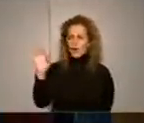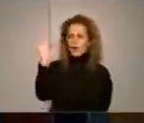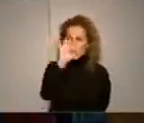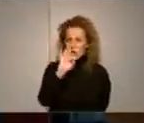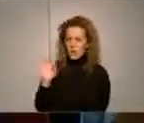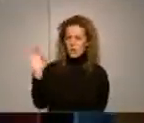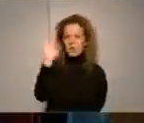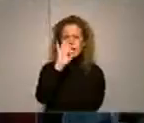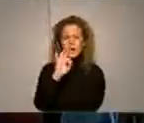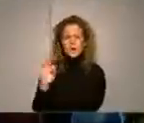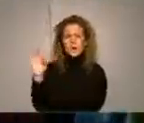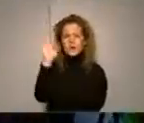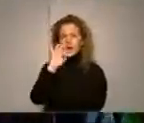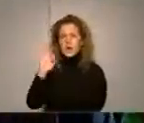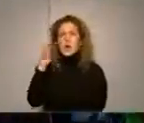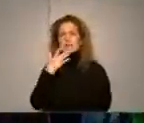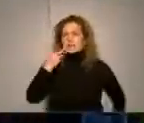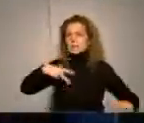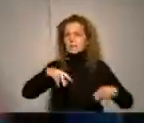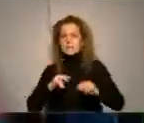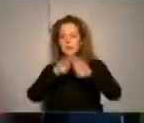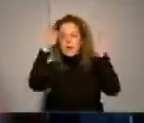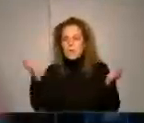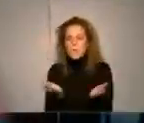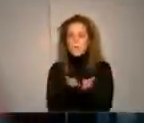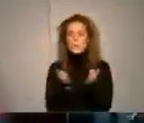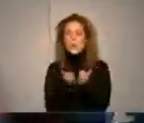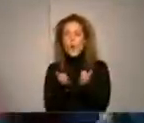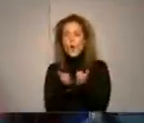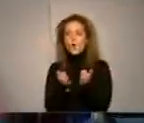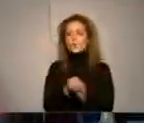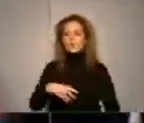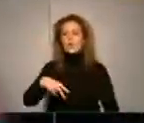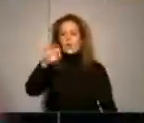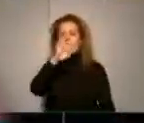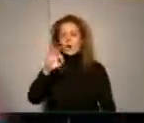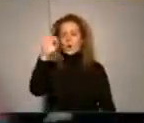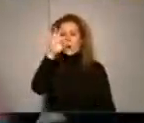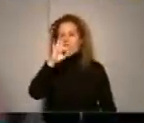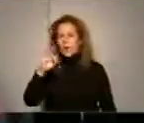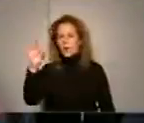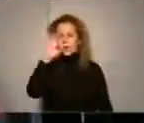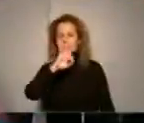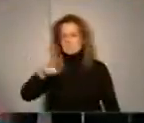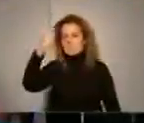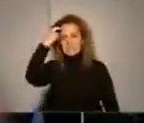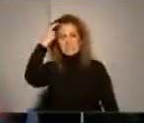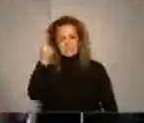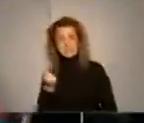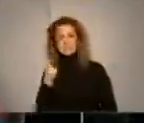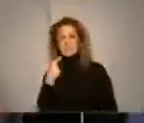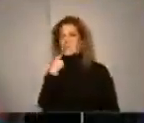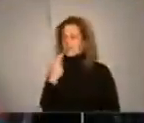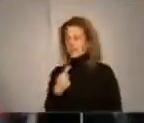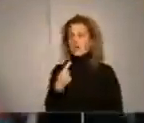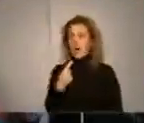mundo. Así que se prevé liquidación total en todas las tiendas de la cadena. Ese día explotará la montaña